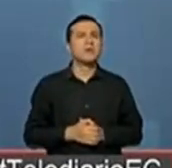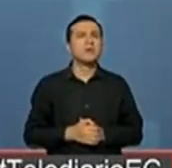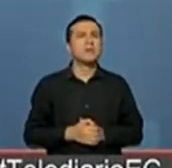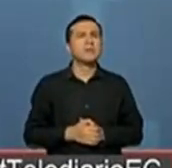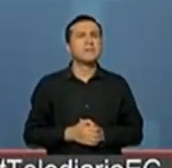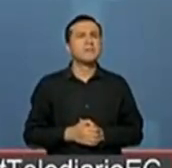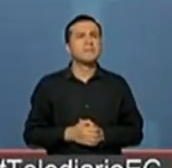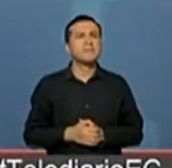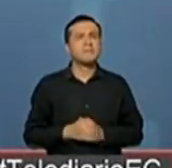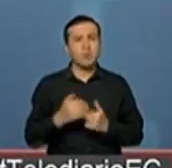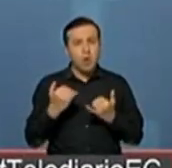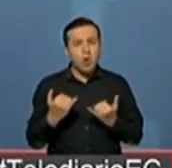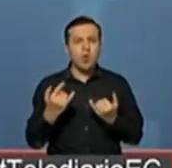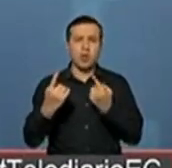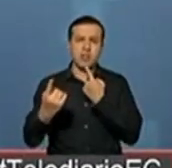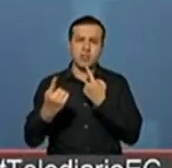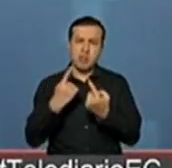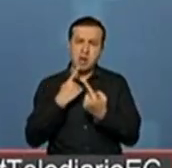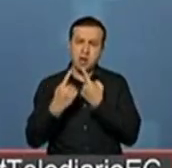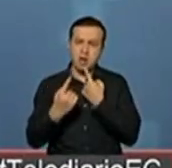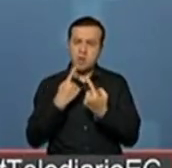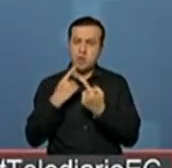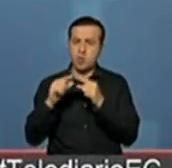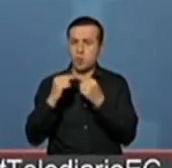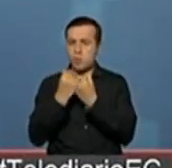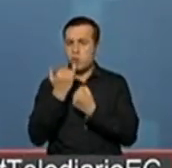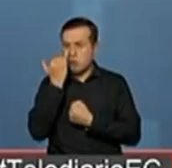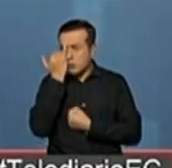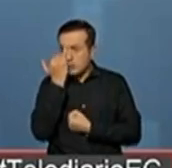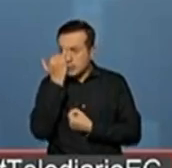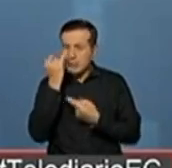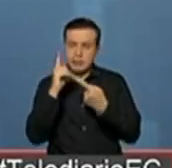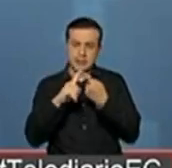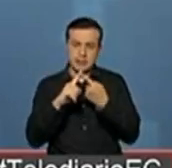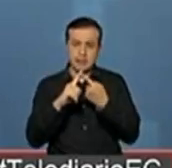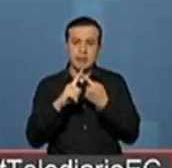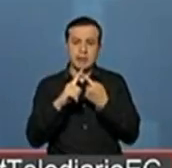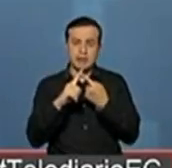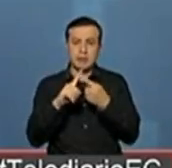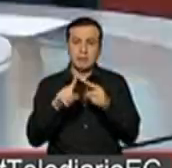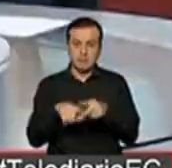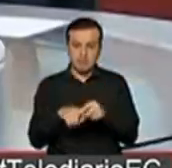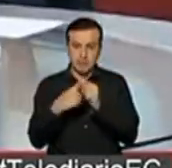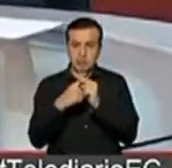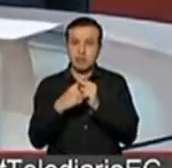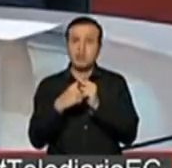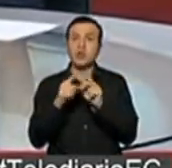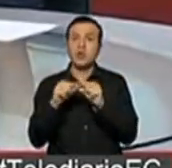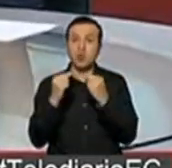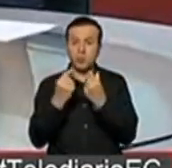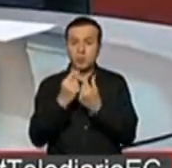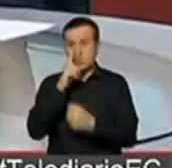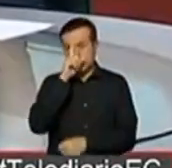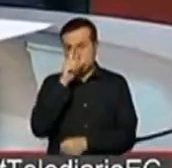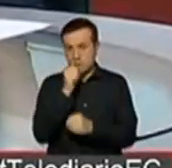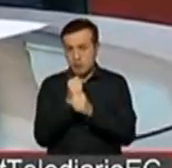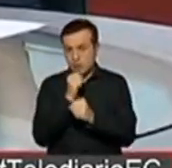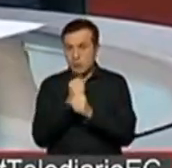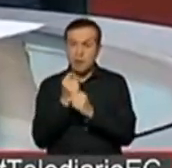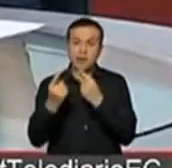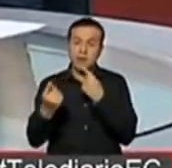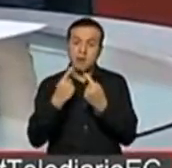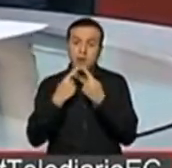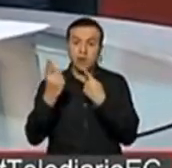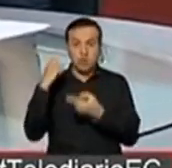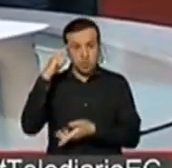darse en este diálogo que llevan a cabo los sectores indígenas? Ya van a entrar también pues, el sector de los trabajadores a dialogar con